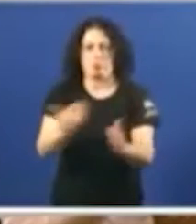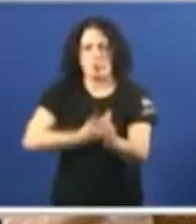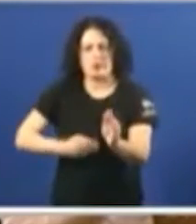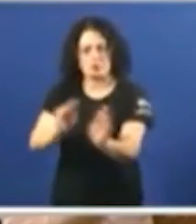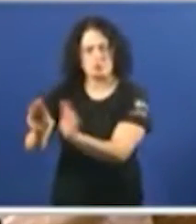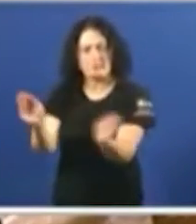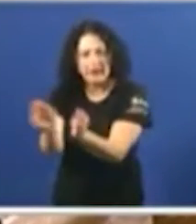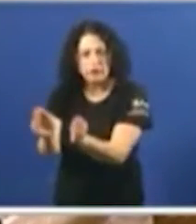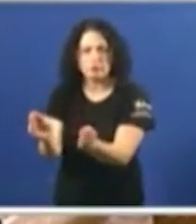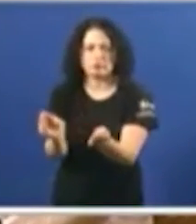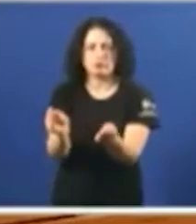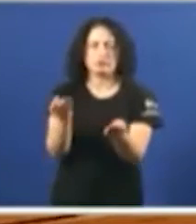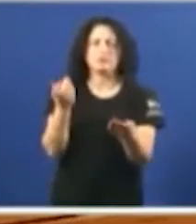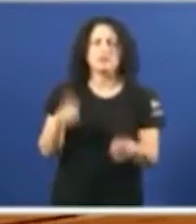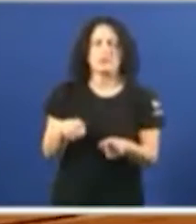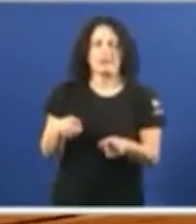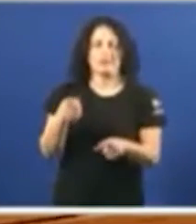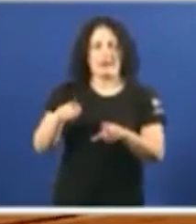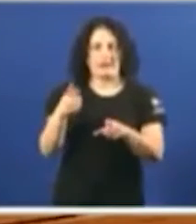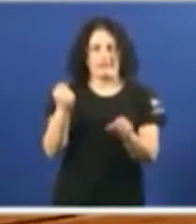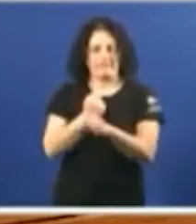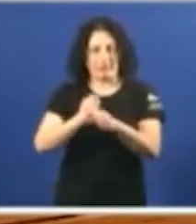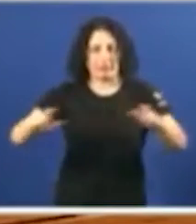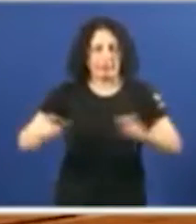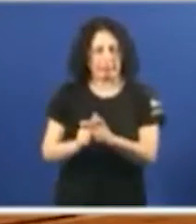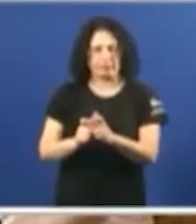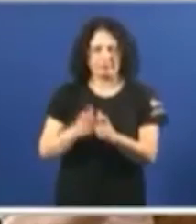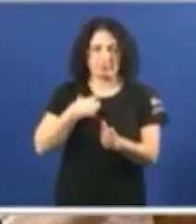comerciais e a destrución de emprego que implica a implantación de grandes superficies comerciais?